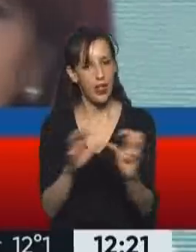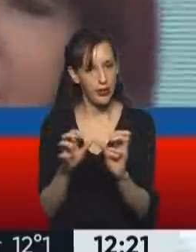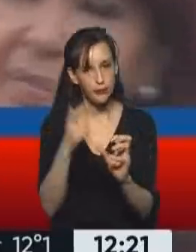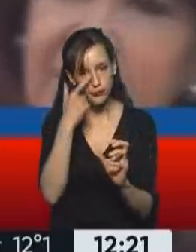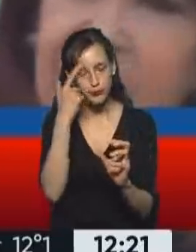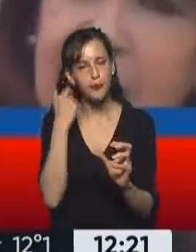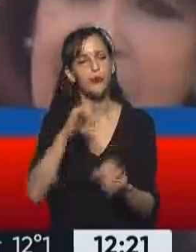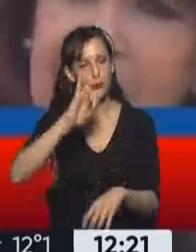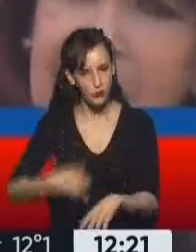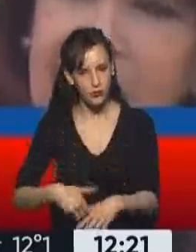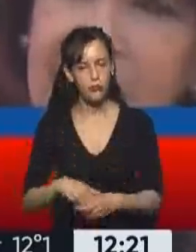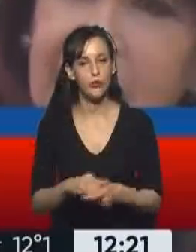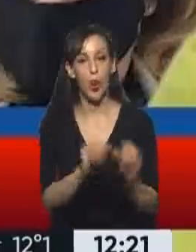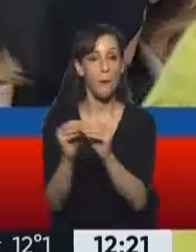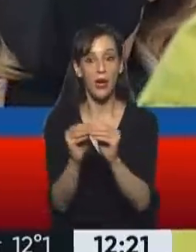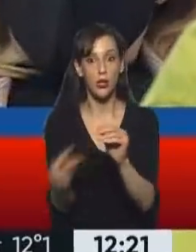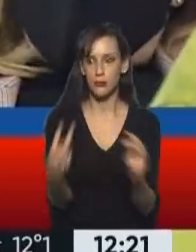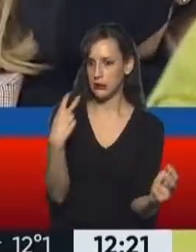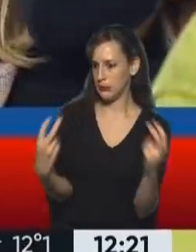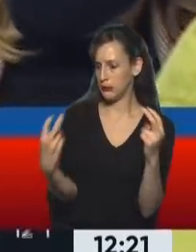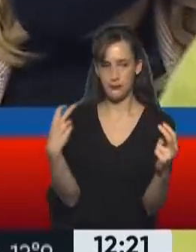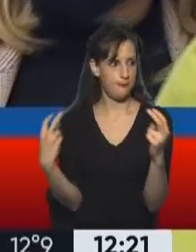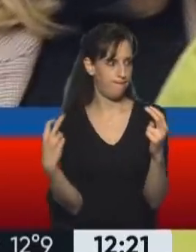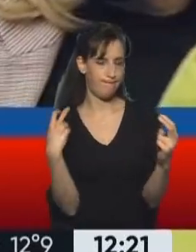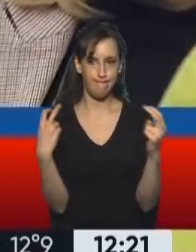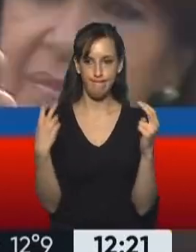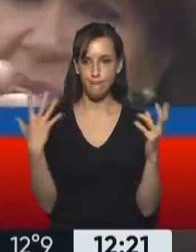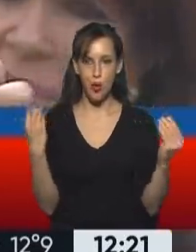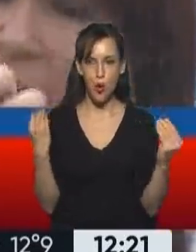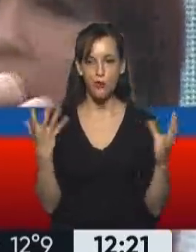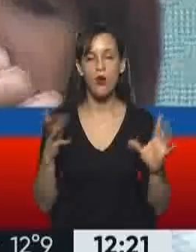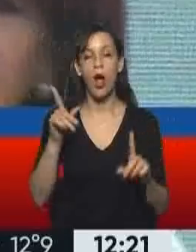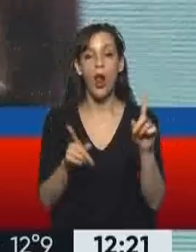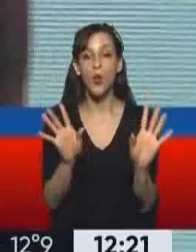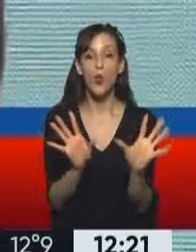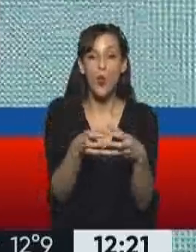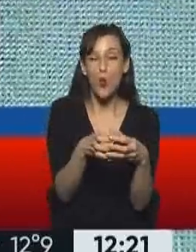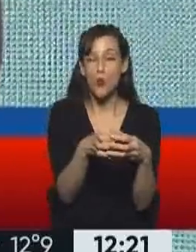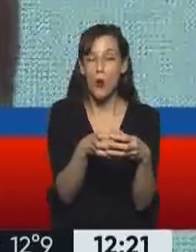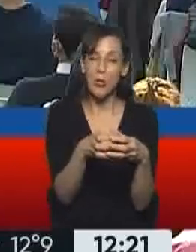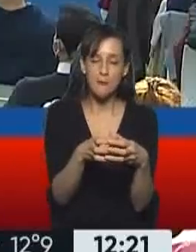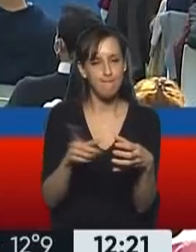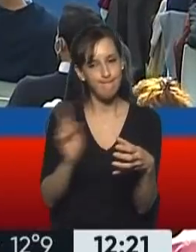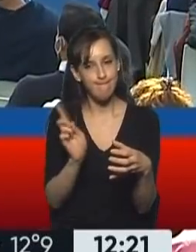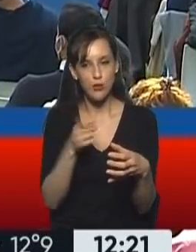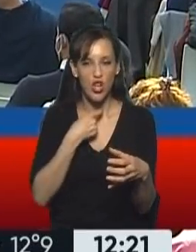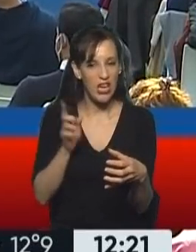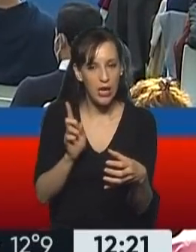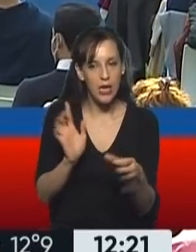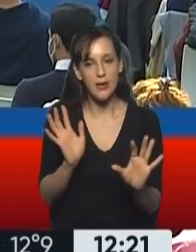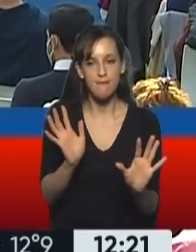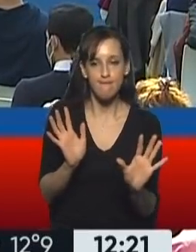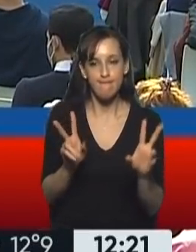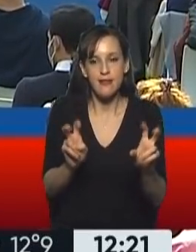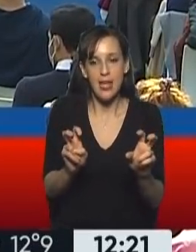Me miraron. Había algunos compañeros y compañeras dentro del bloque que no estaban por ahí muy convencidos por razones que tienen que ver con sus provincias,